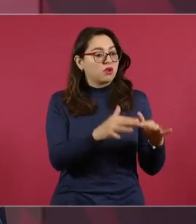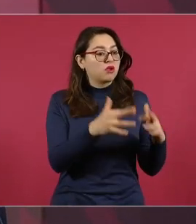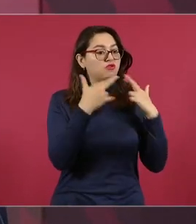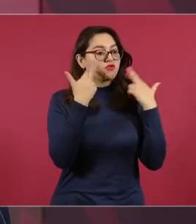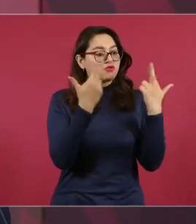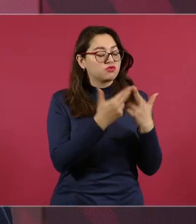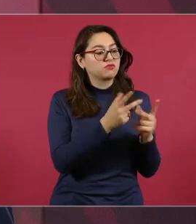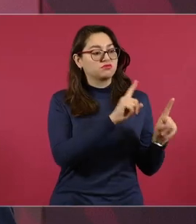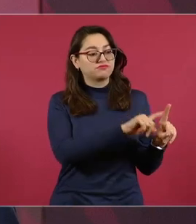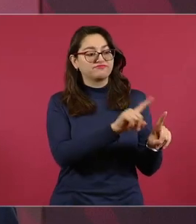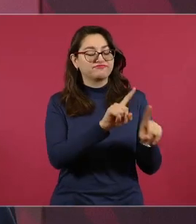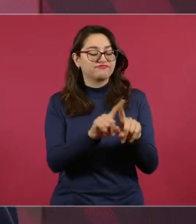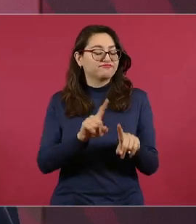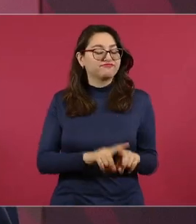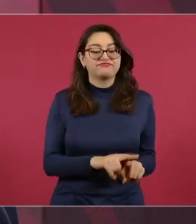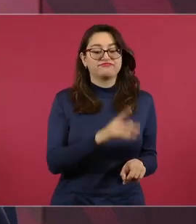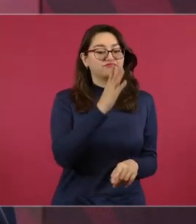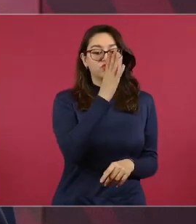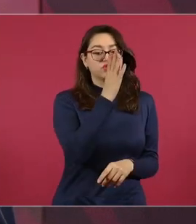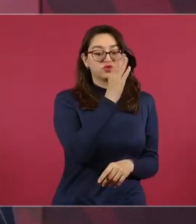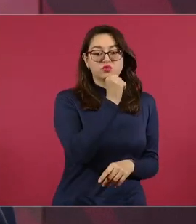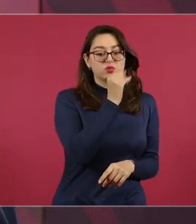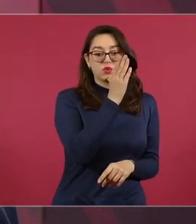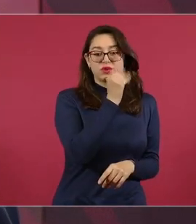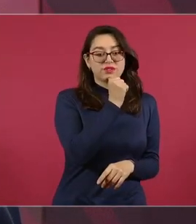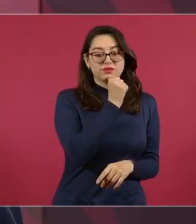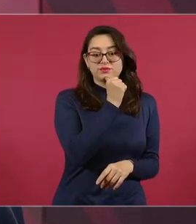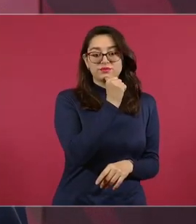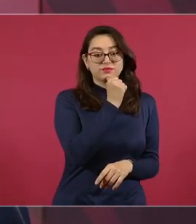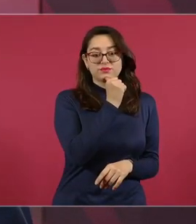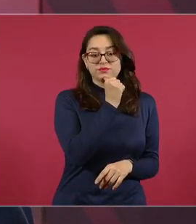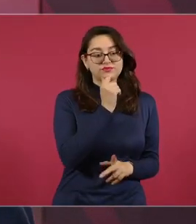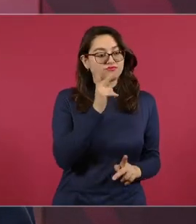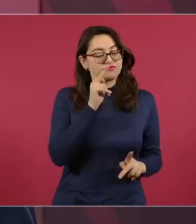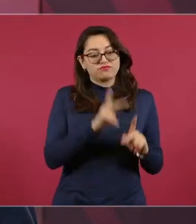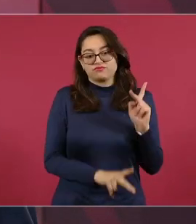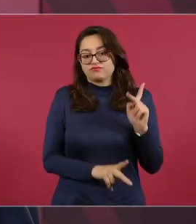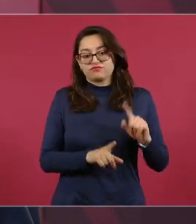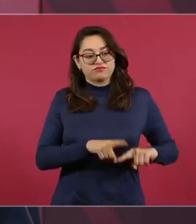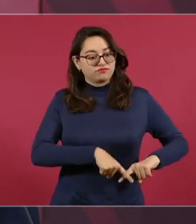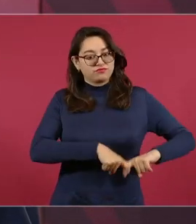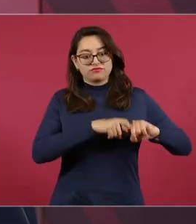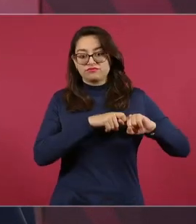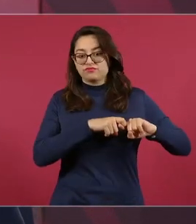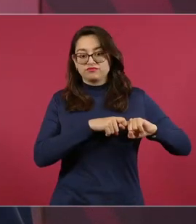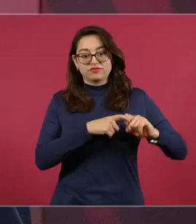y queremos ser respetuosos de